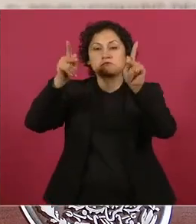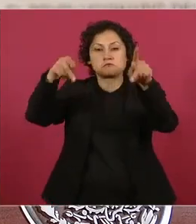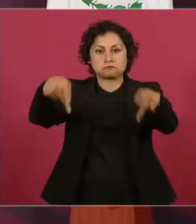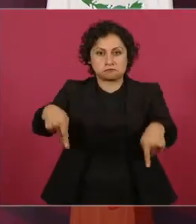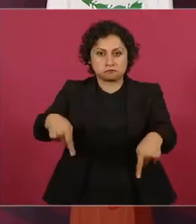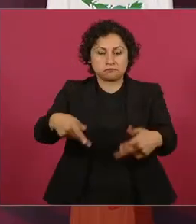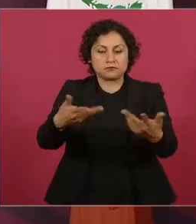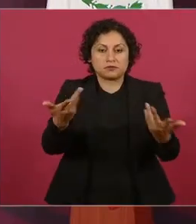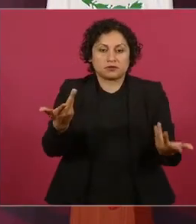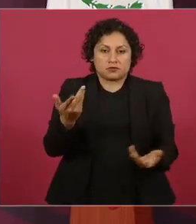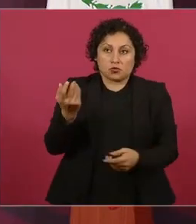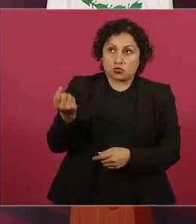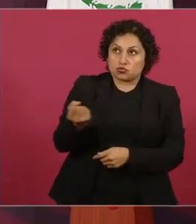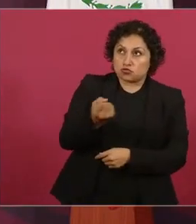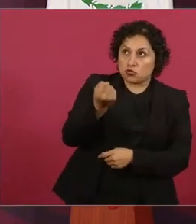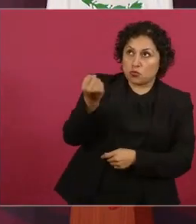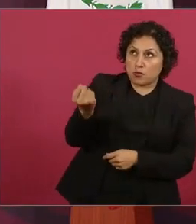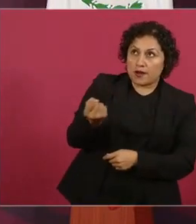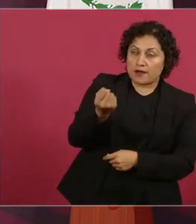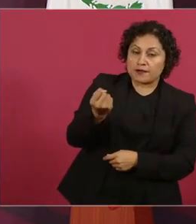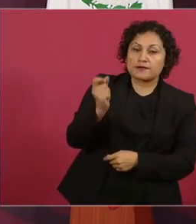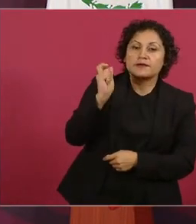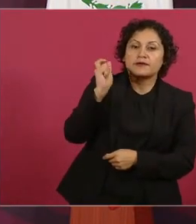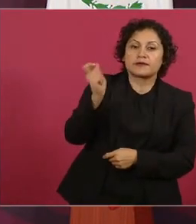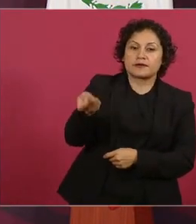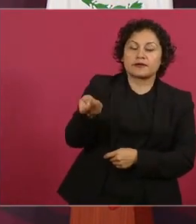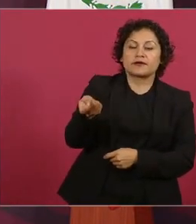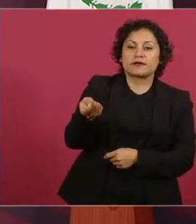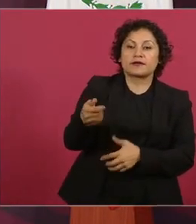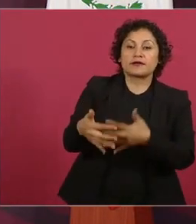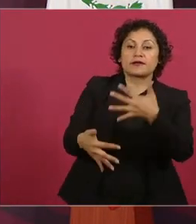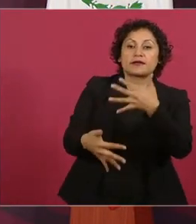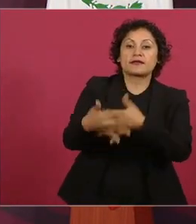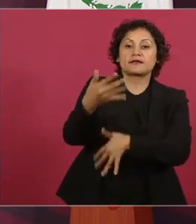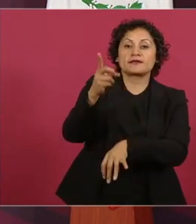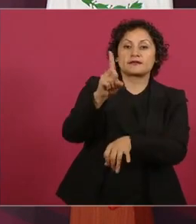en 15 días, 3 semanas,